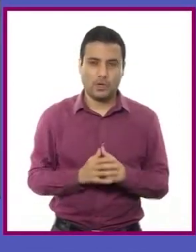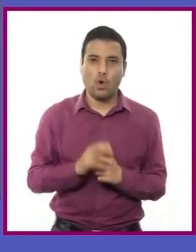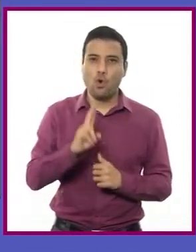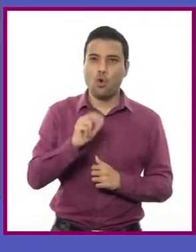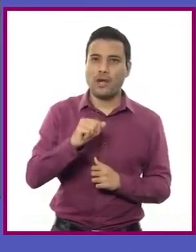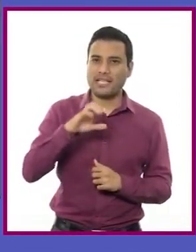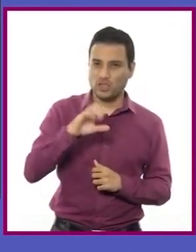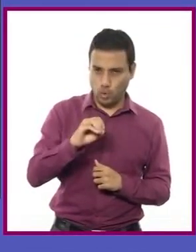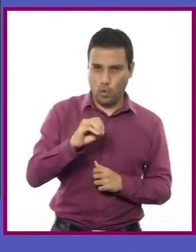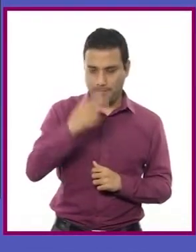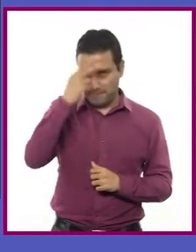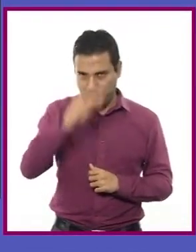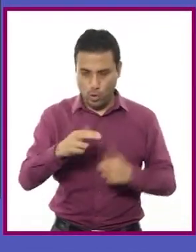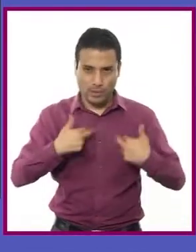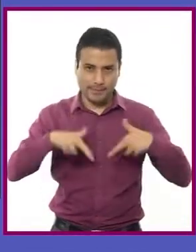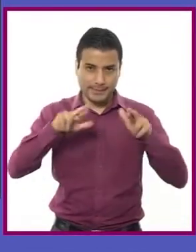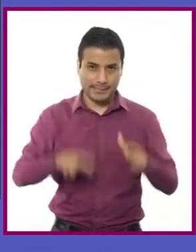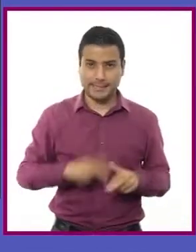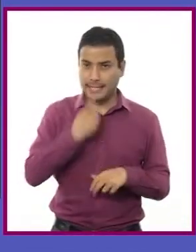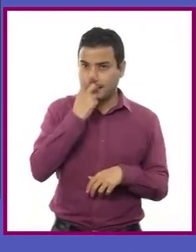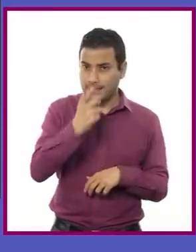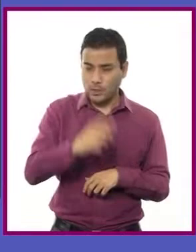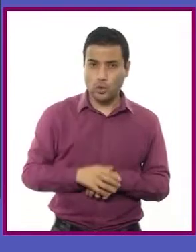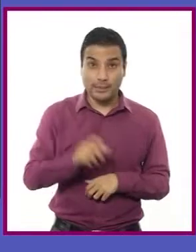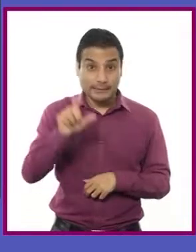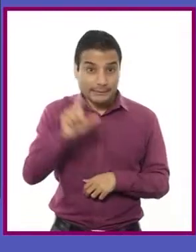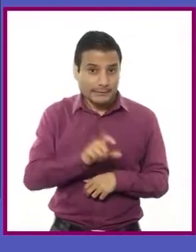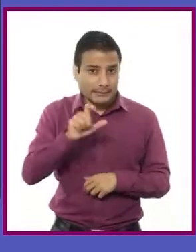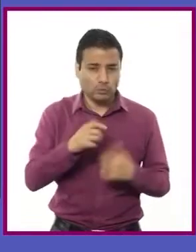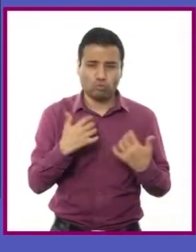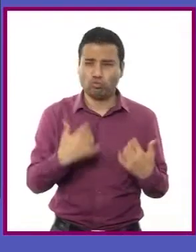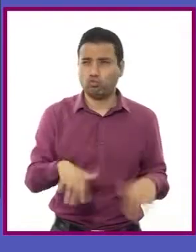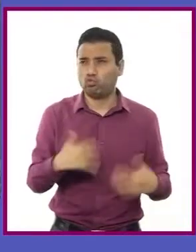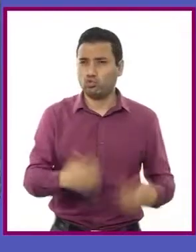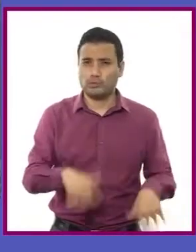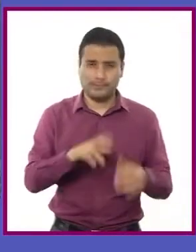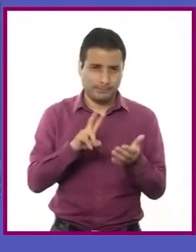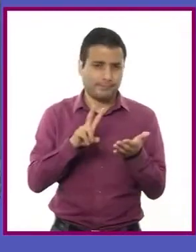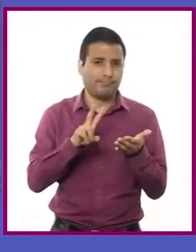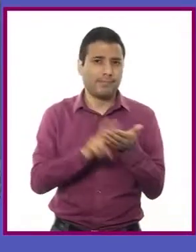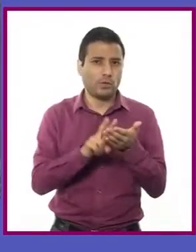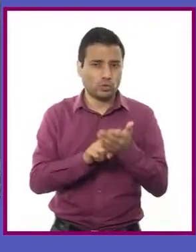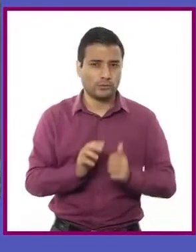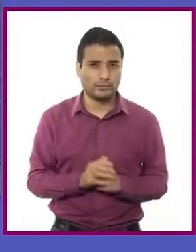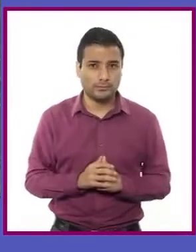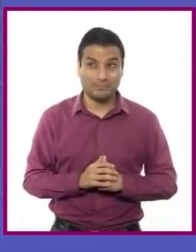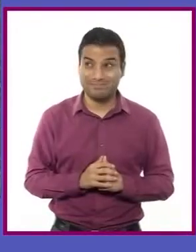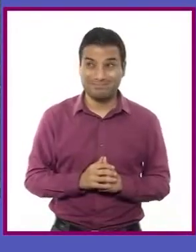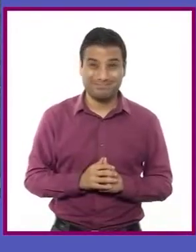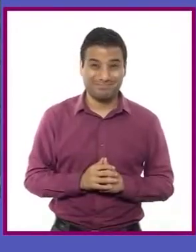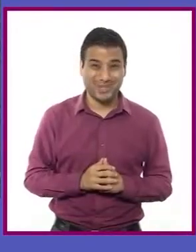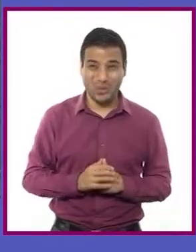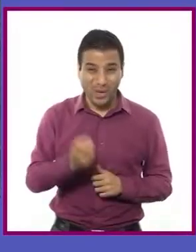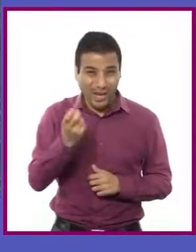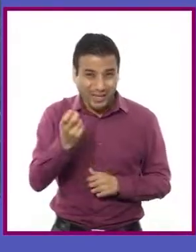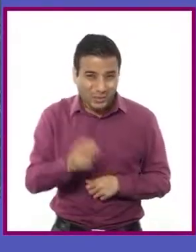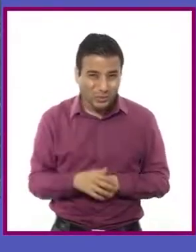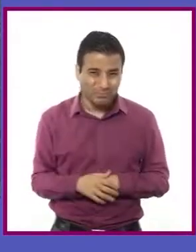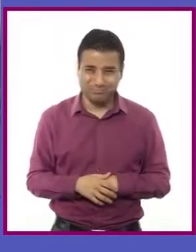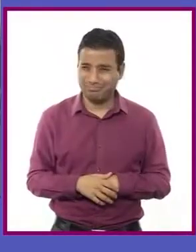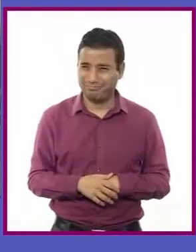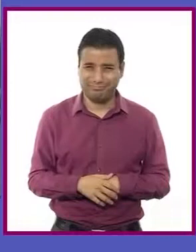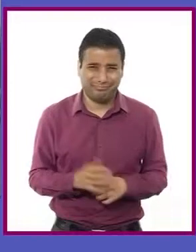México comentó que Xochimilco es un patrimonio excepcional. Sin embargo, esta declaración no ha bastado para detener